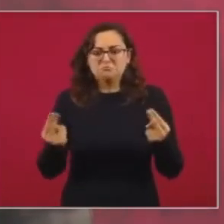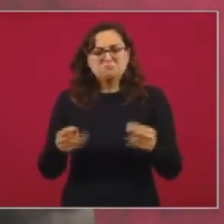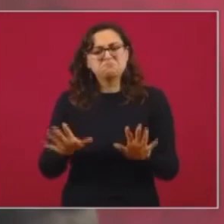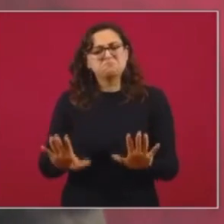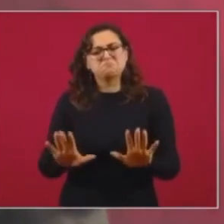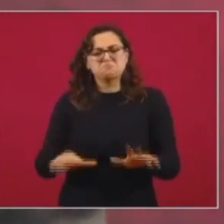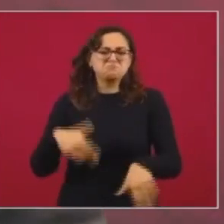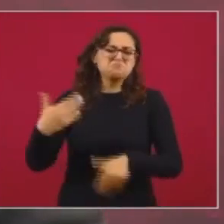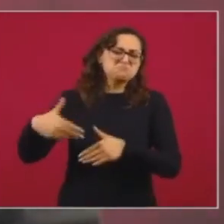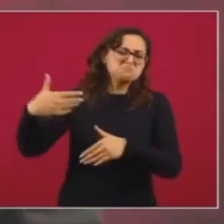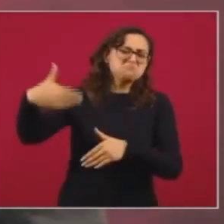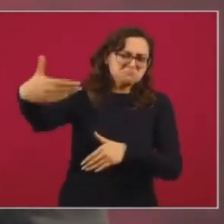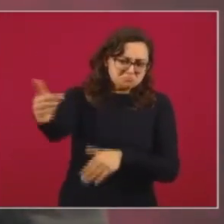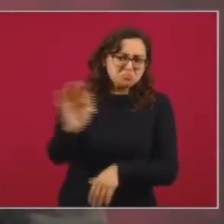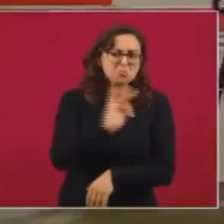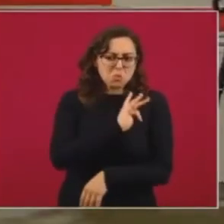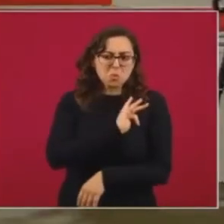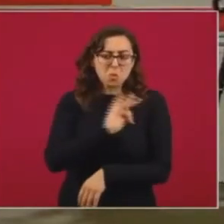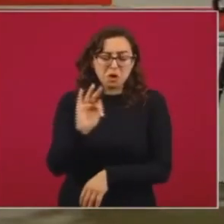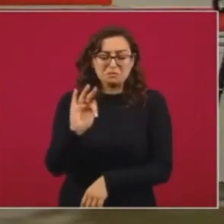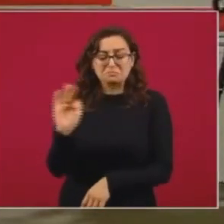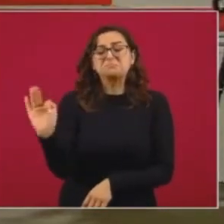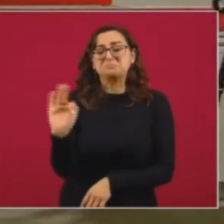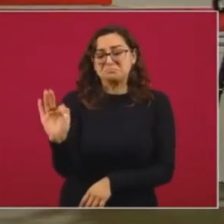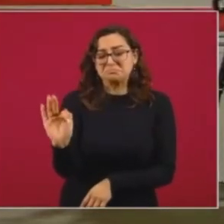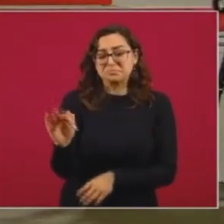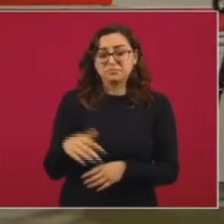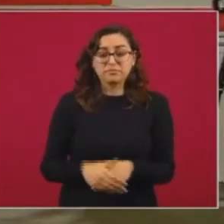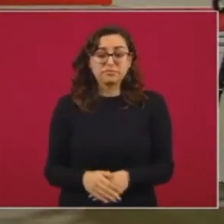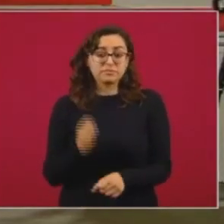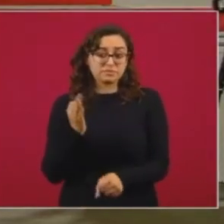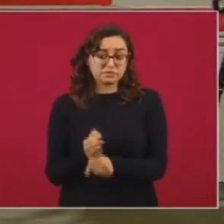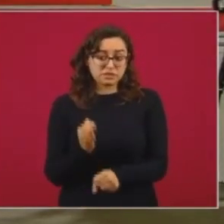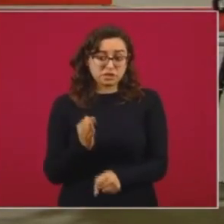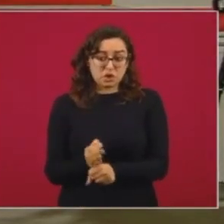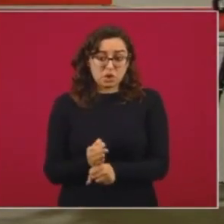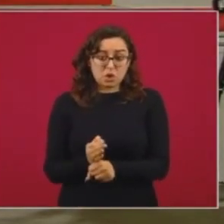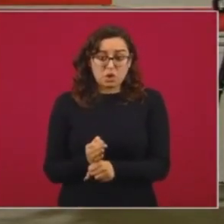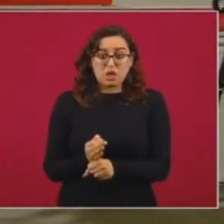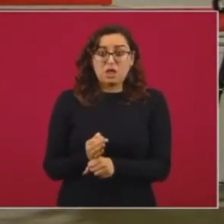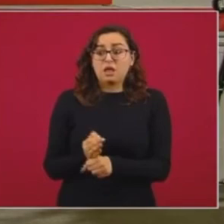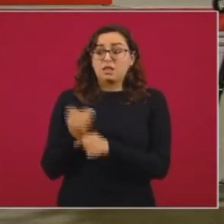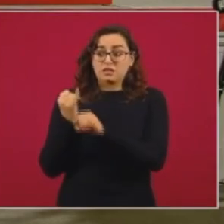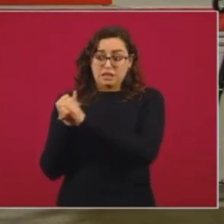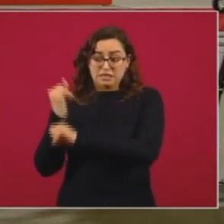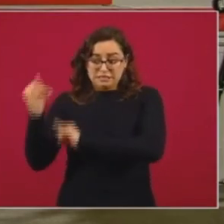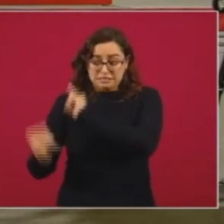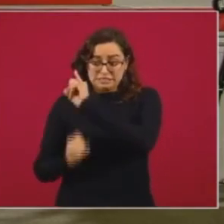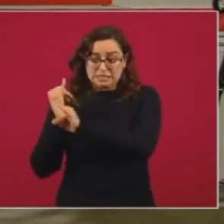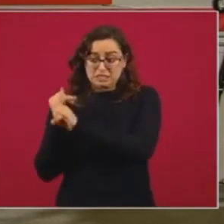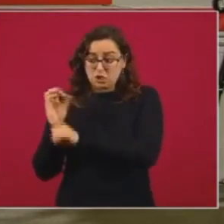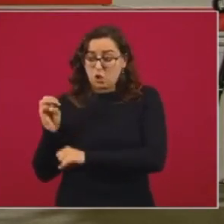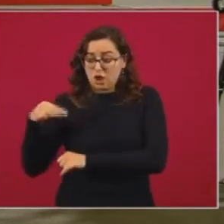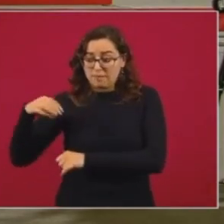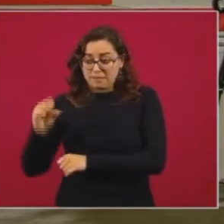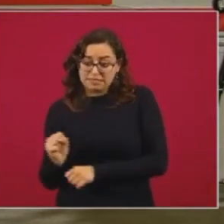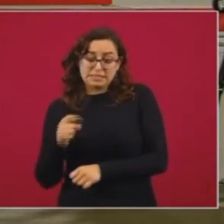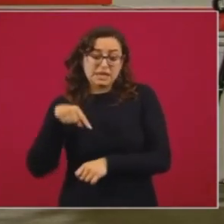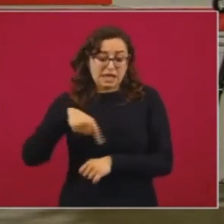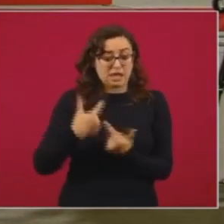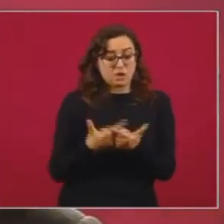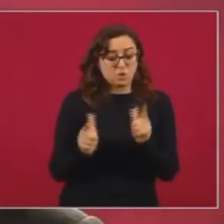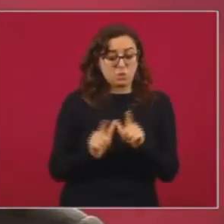vacuna. Ese es el planteamiento. Hasta el momento, las recomendaciones tanto del grupo internacional en la OMS como del grupo en